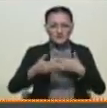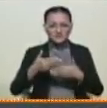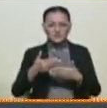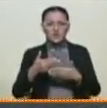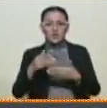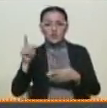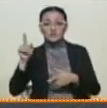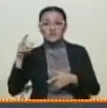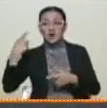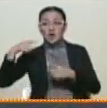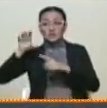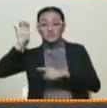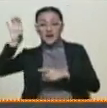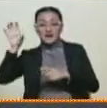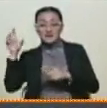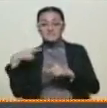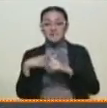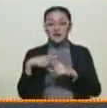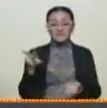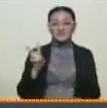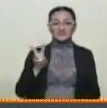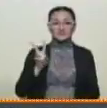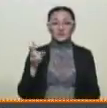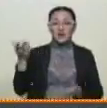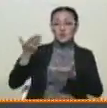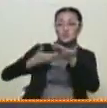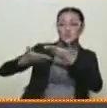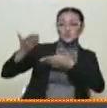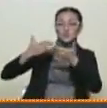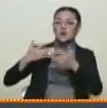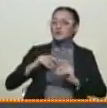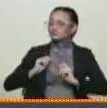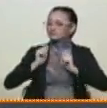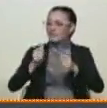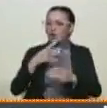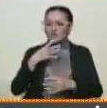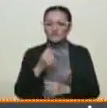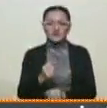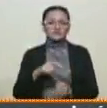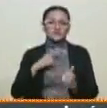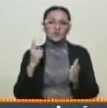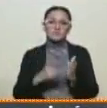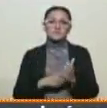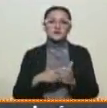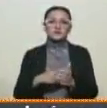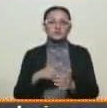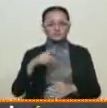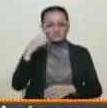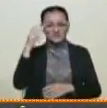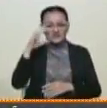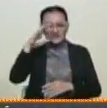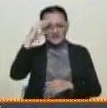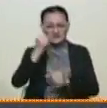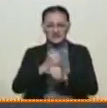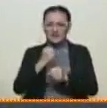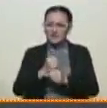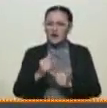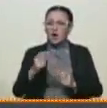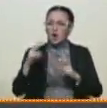y Venezuela. Lo conoce muy bien. Y bueno, pongo toda mi confianza en su capacidad de trabajo, en su